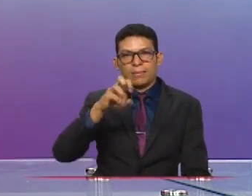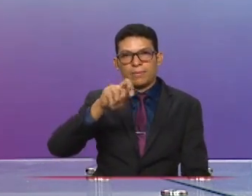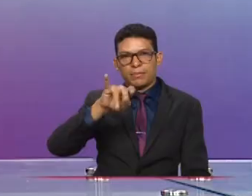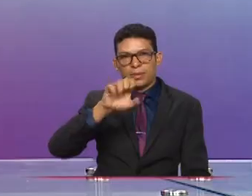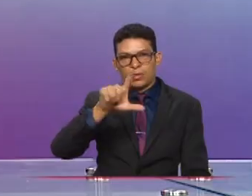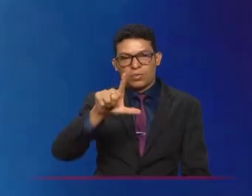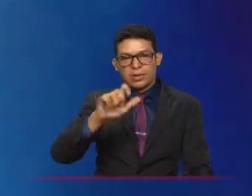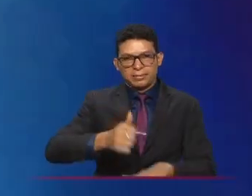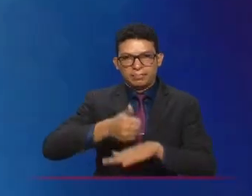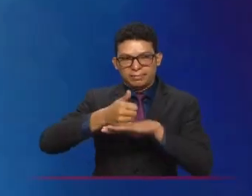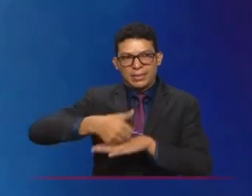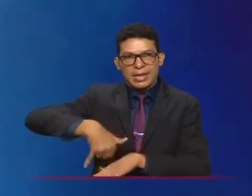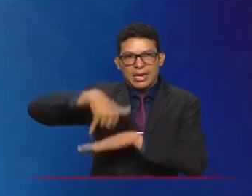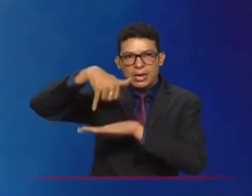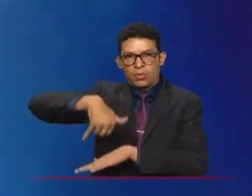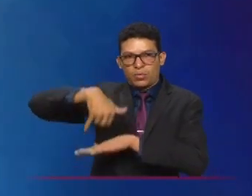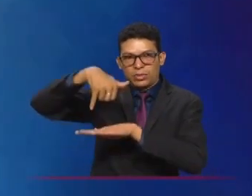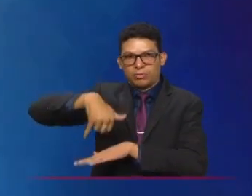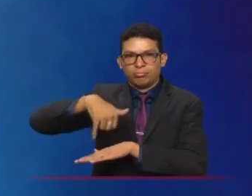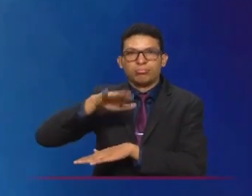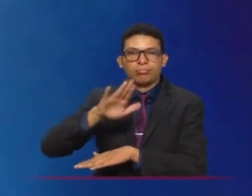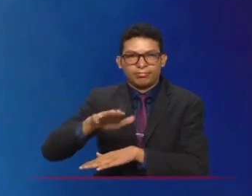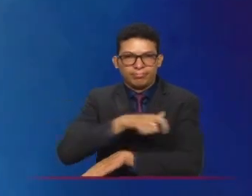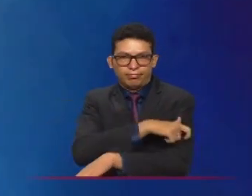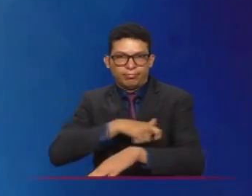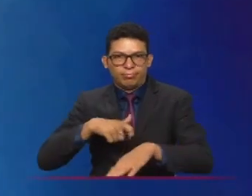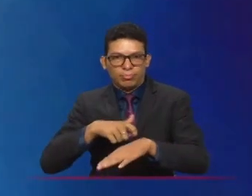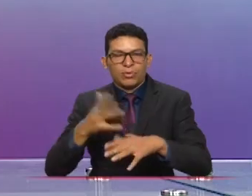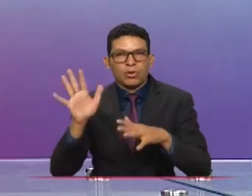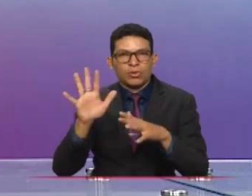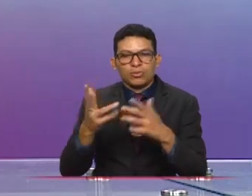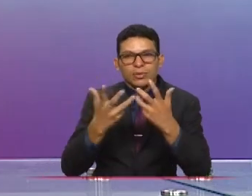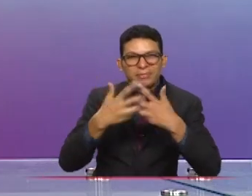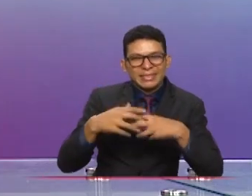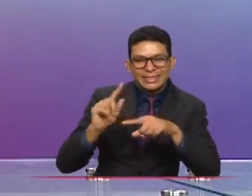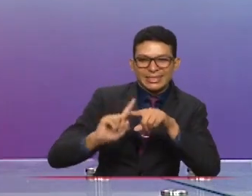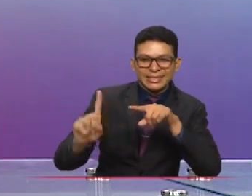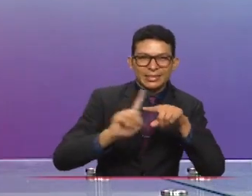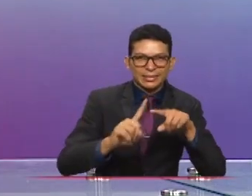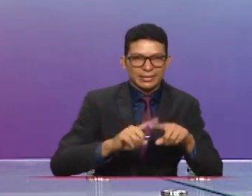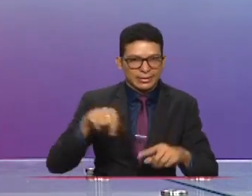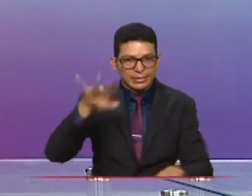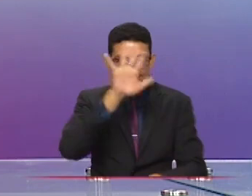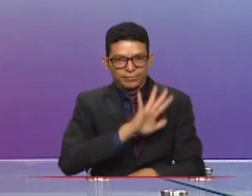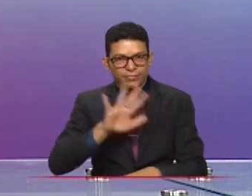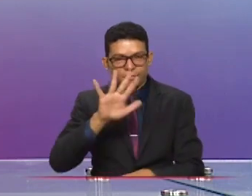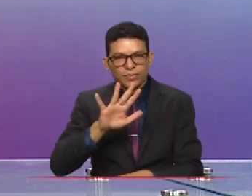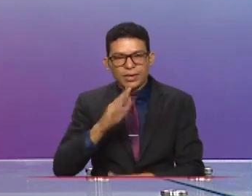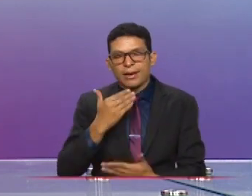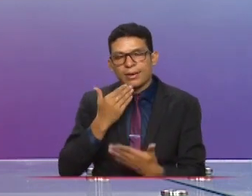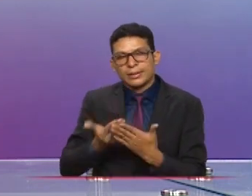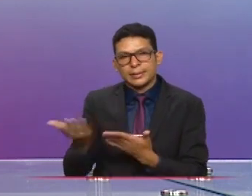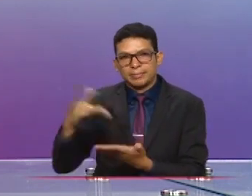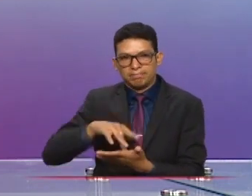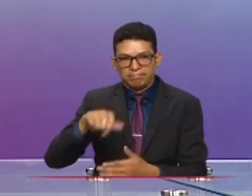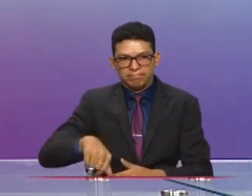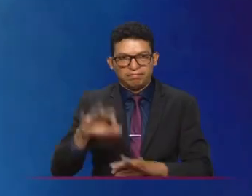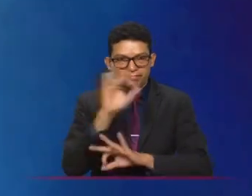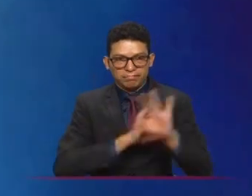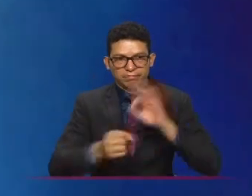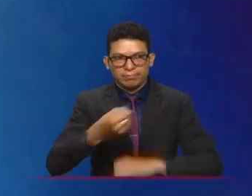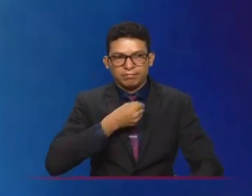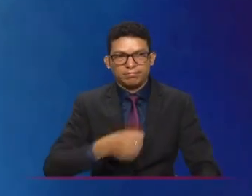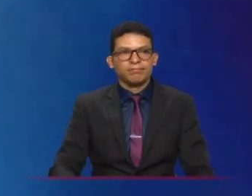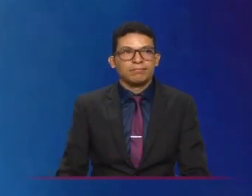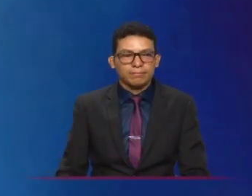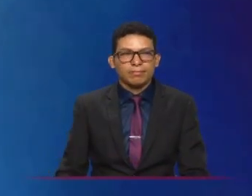el director ejecutivo del comité intergremial y empresarial del Valle del cauca Juan Manuel Muchas gracias por estar con nosotros en telepacífico noticias